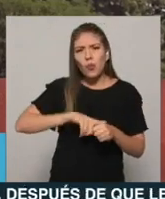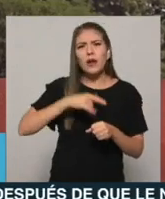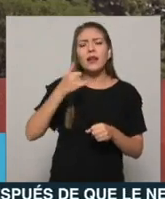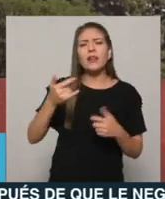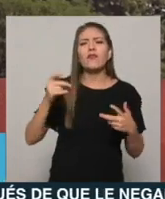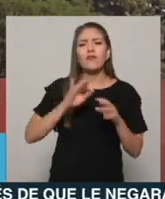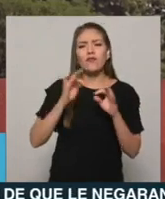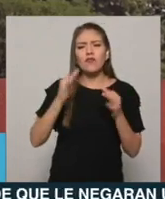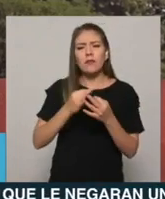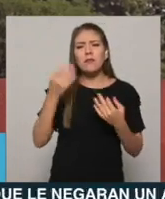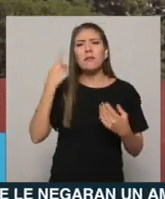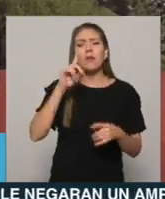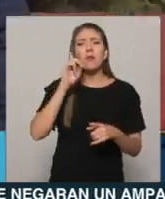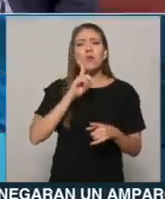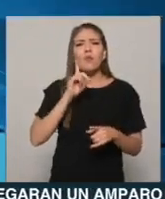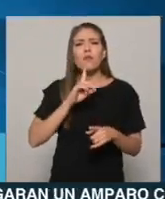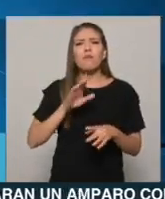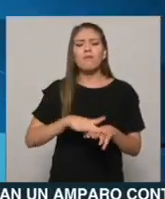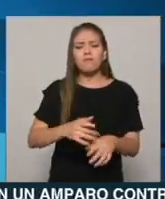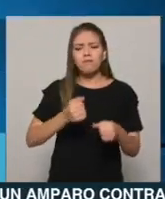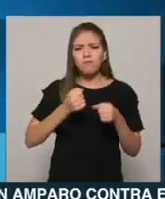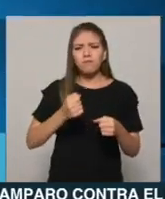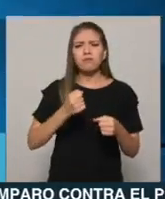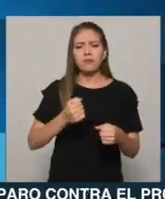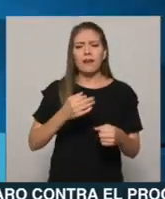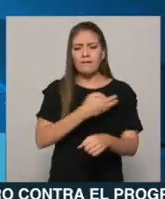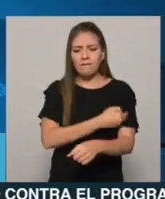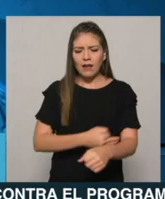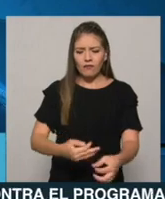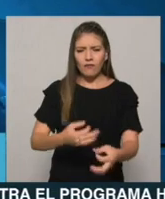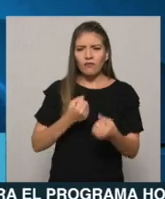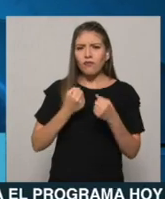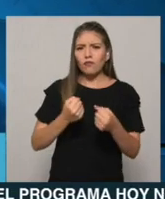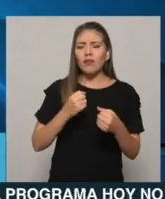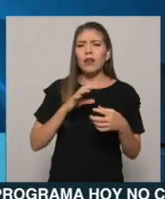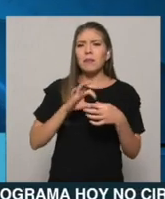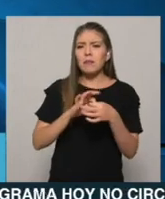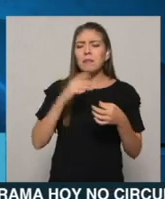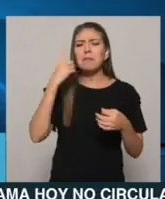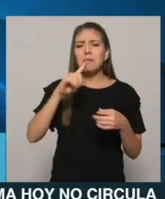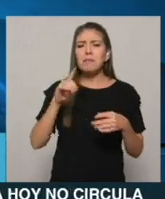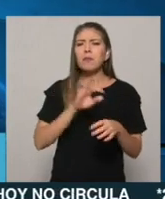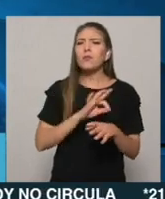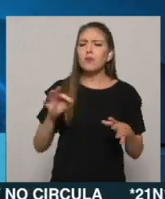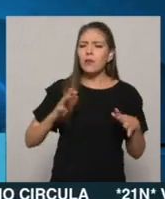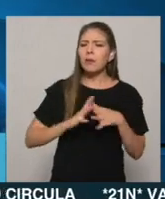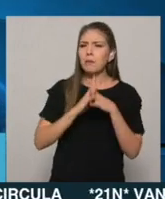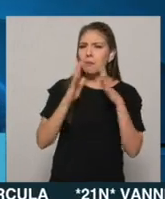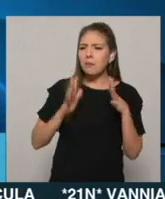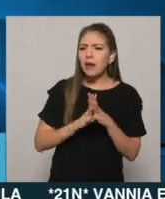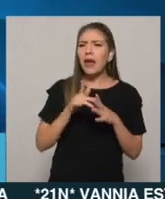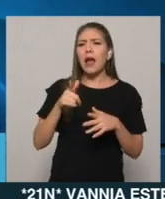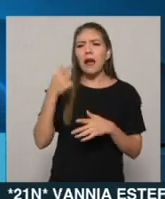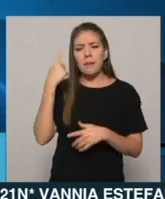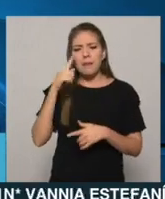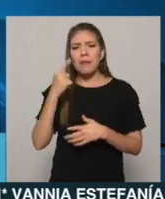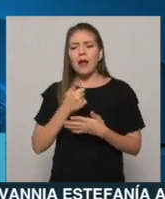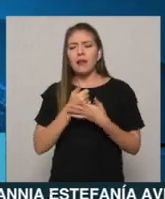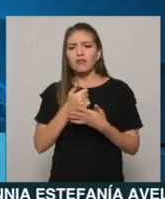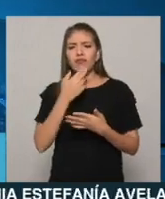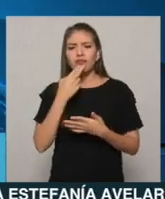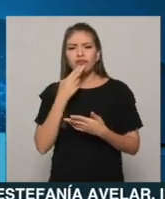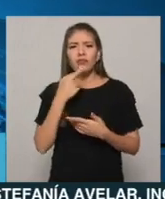para empoderar a la mujer y a la familia en la participación precisamente acerca de la lactancia materna como